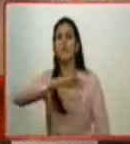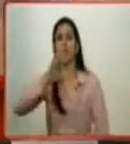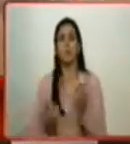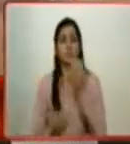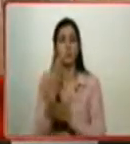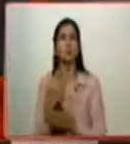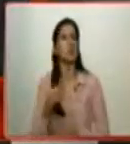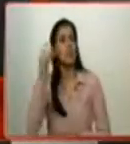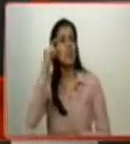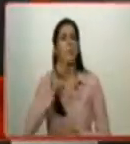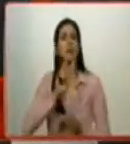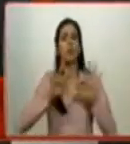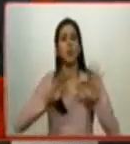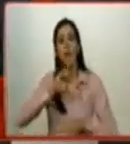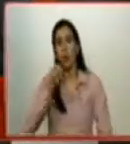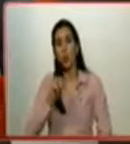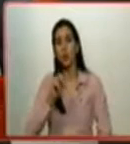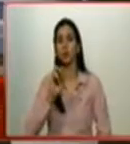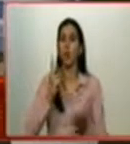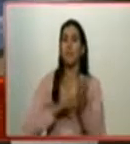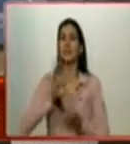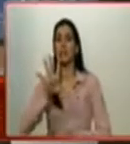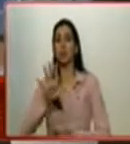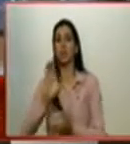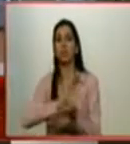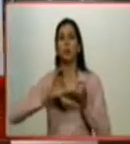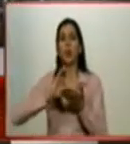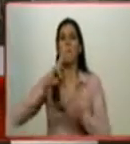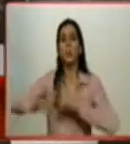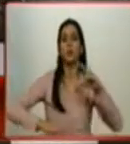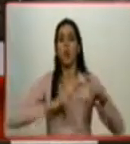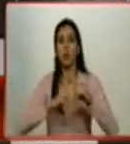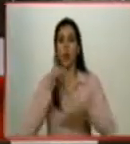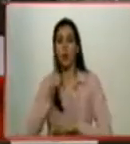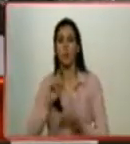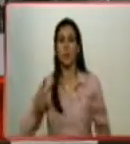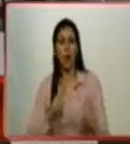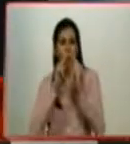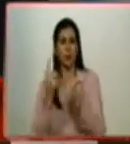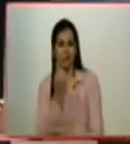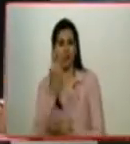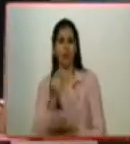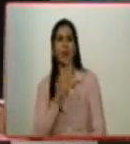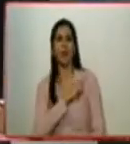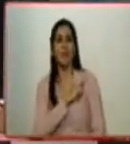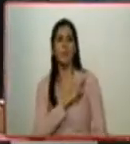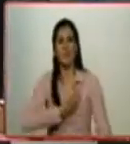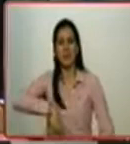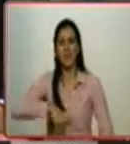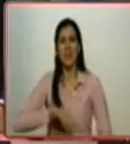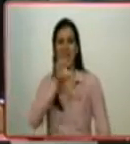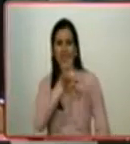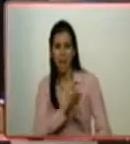el 29 de junio de 2005 en la ciudad de Puerto La Cruz con el primer encuentro energético de jefes de Estado y de Gobierno del Caribe,